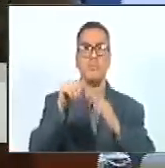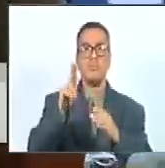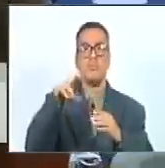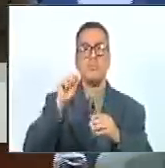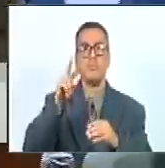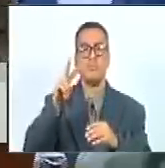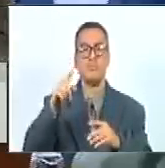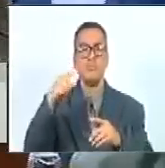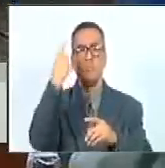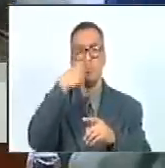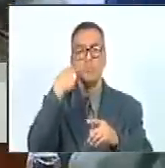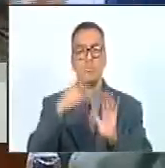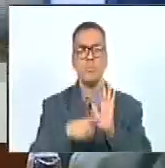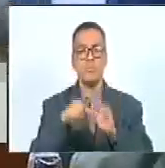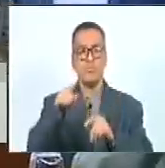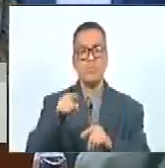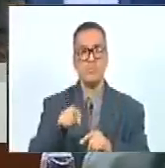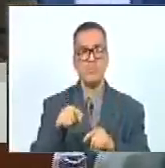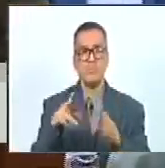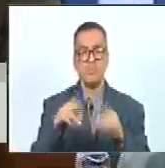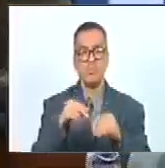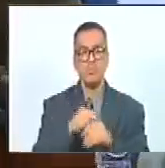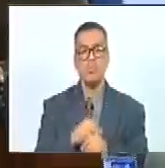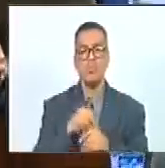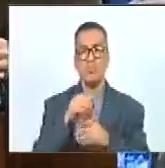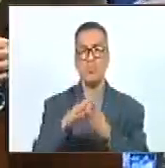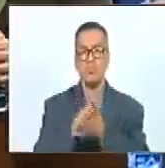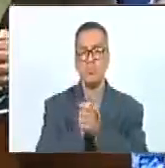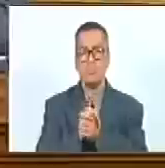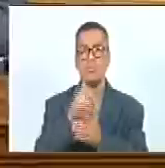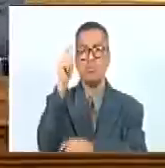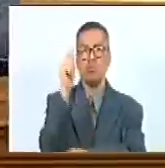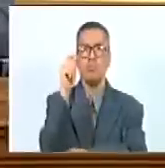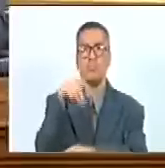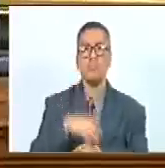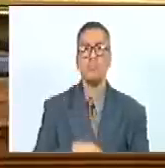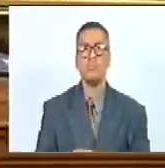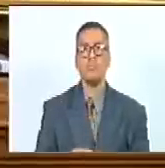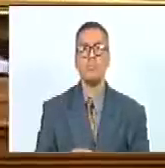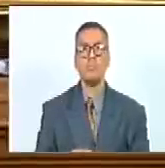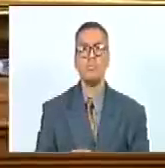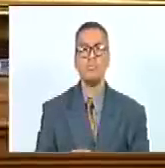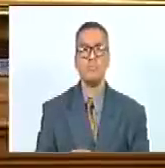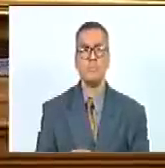rostro manchado por la infamia. Eso es todo, colega diputado.